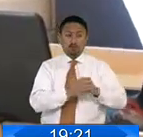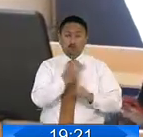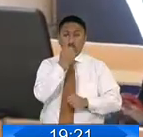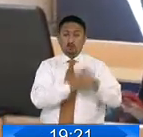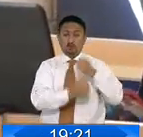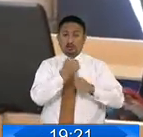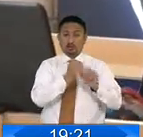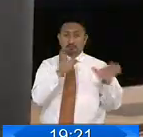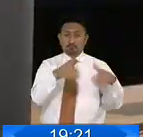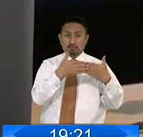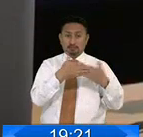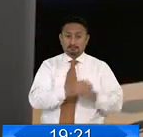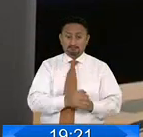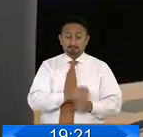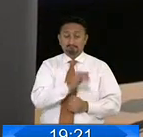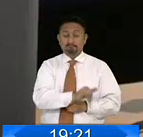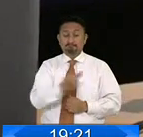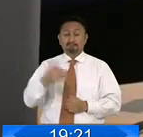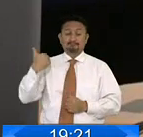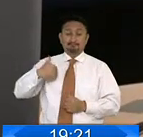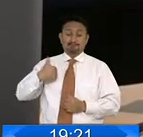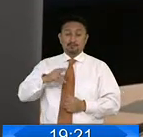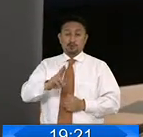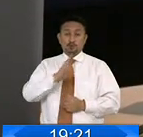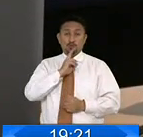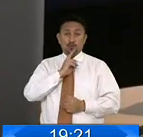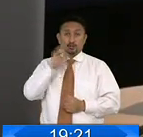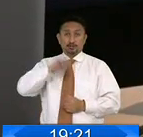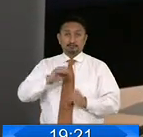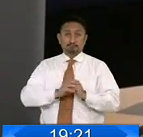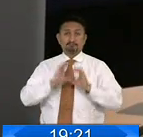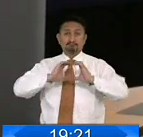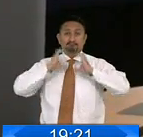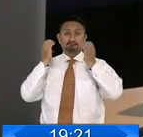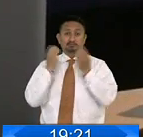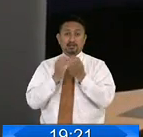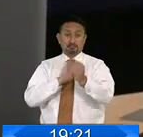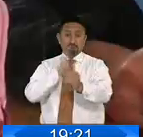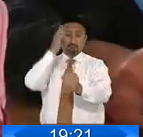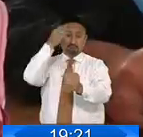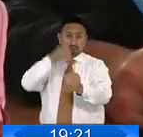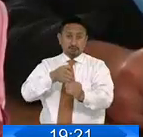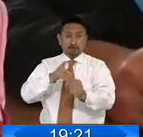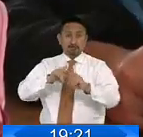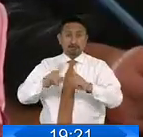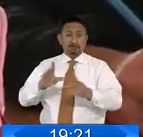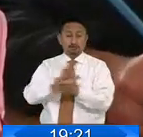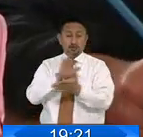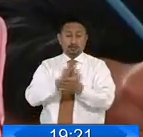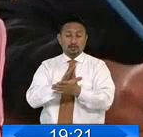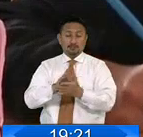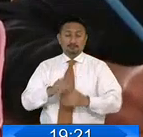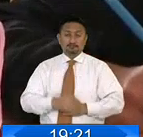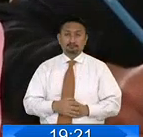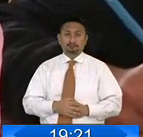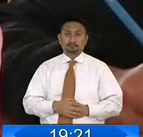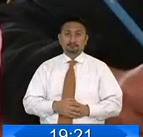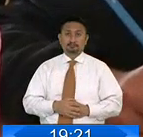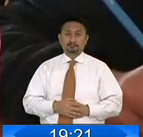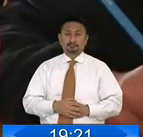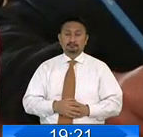cerrados del mismo modo en argentina y uruguay se retomó las actividades presenciales en varias instituciones educativas